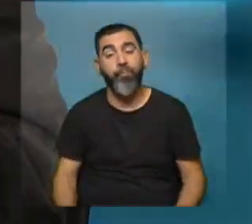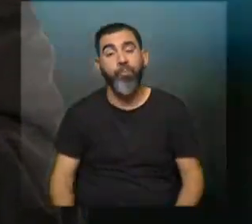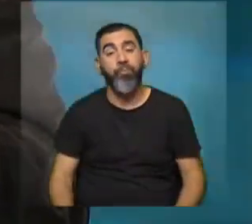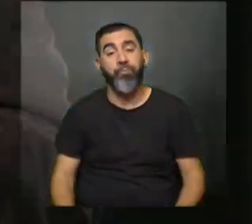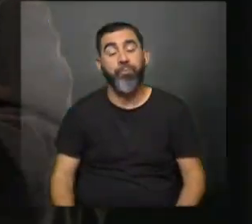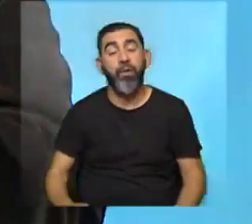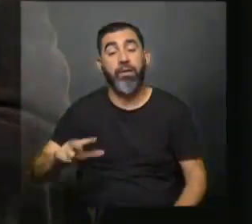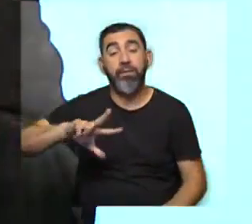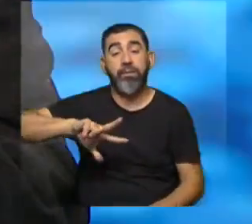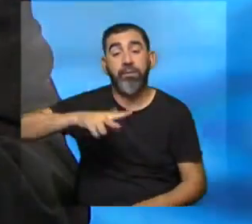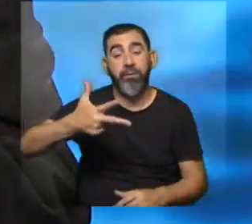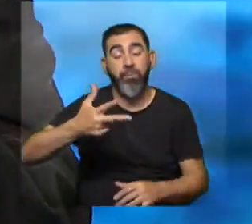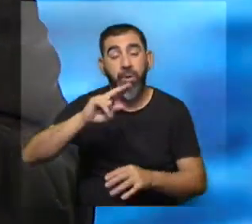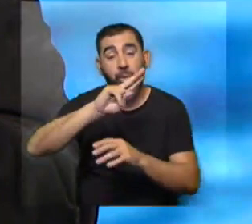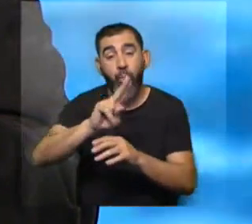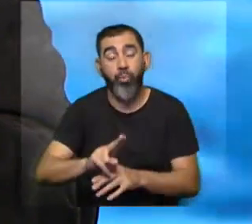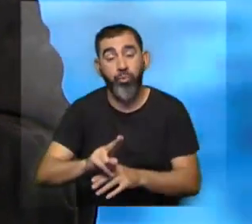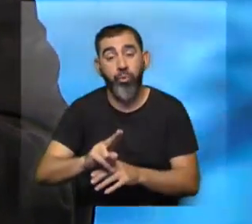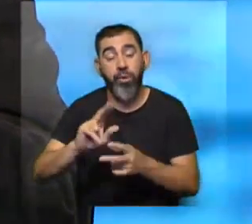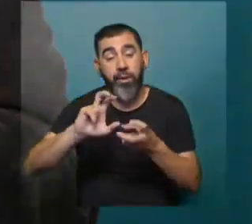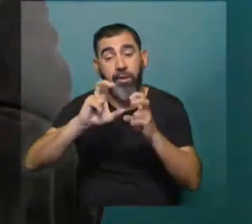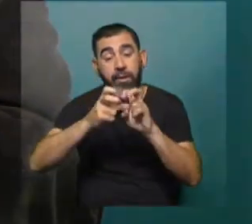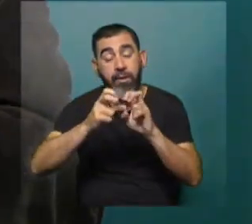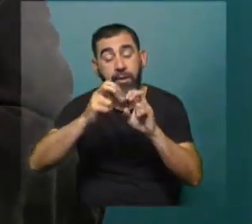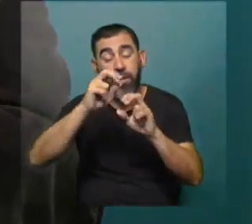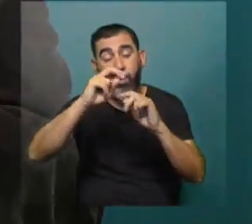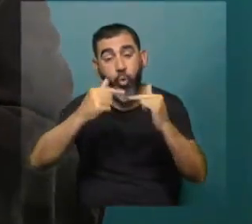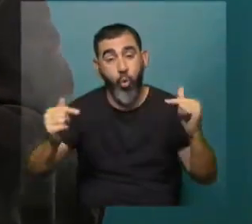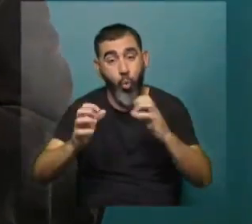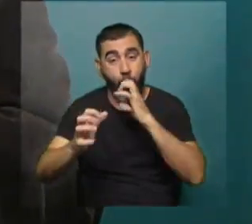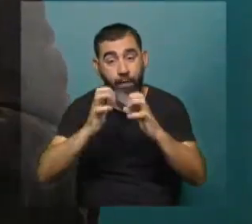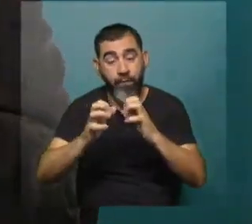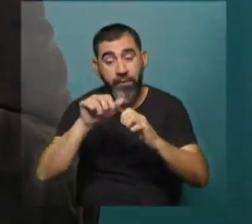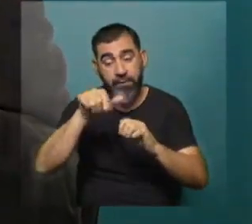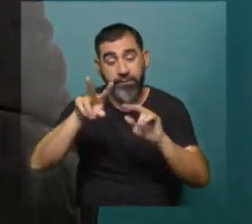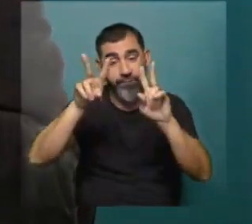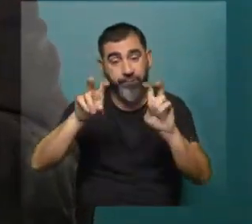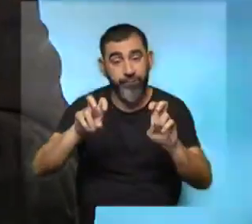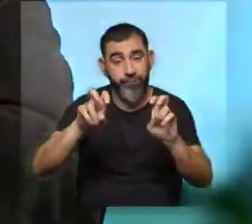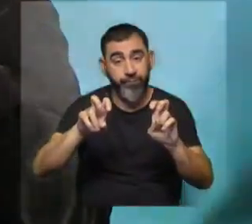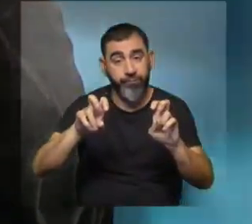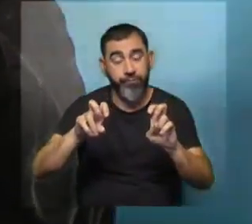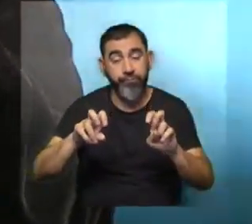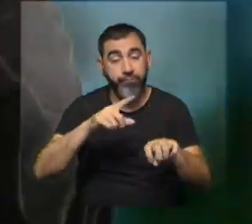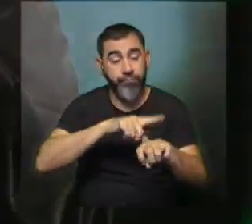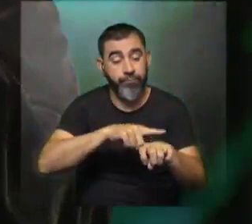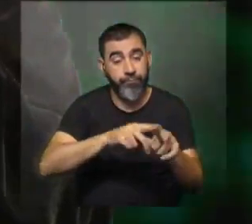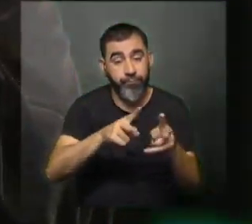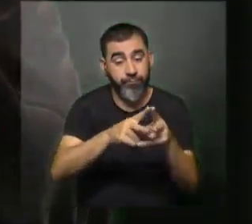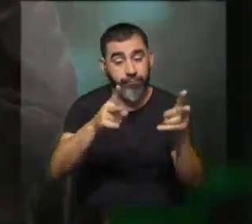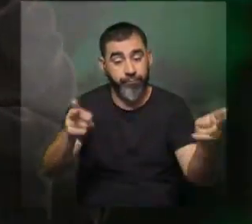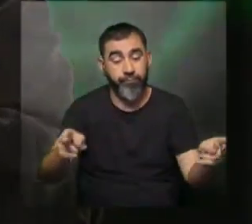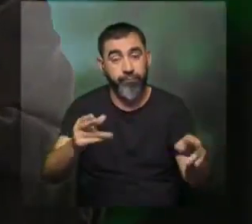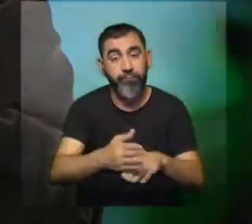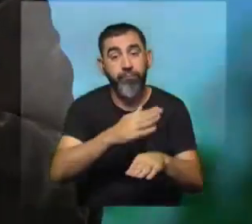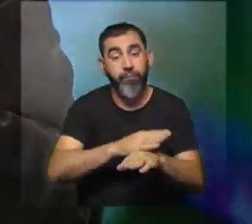La triplicación del uso de fuentes renovables tiene que ver justamente con este tiempo que tenemos antes